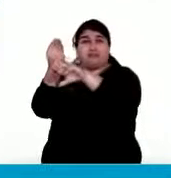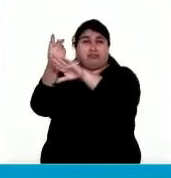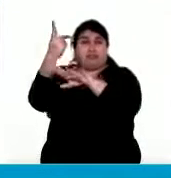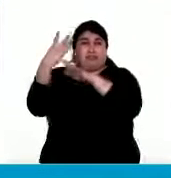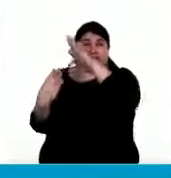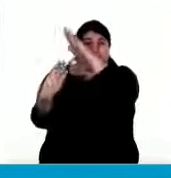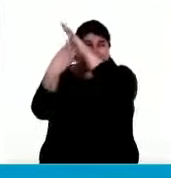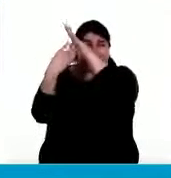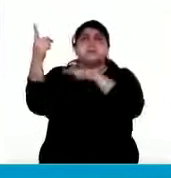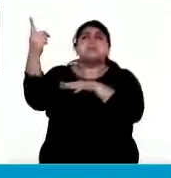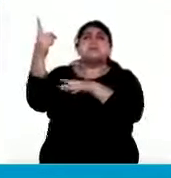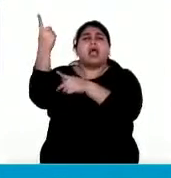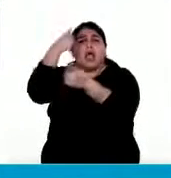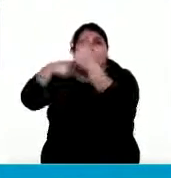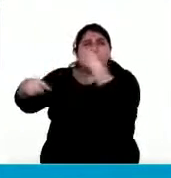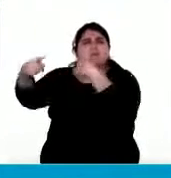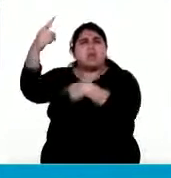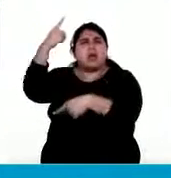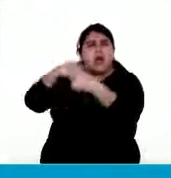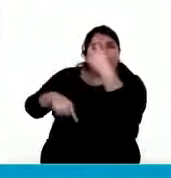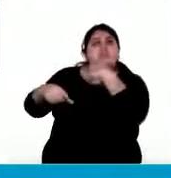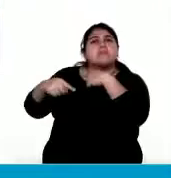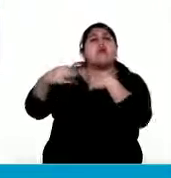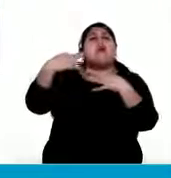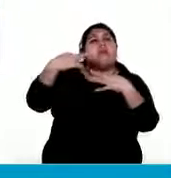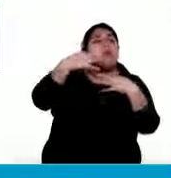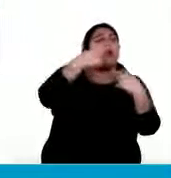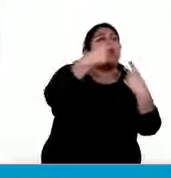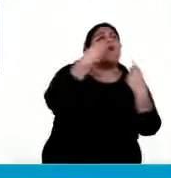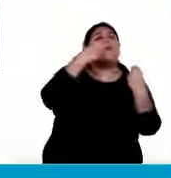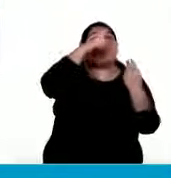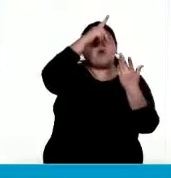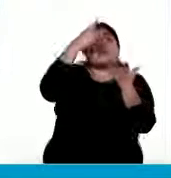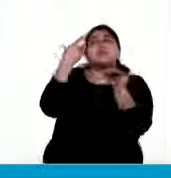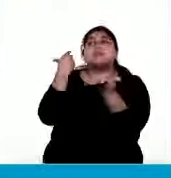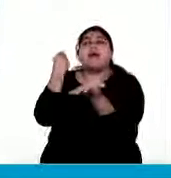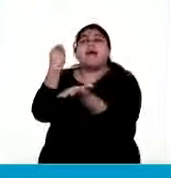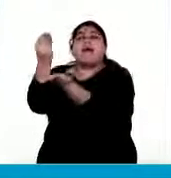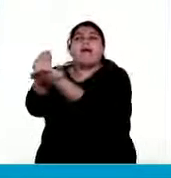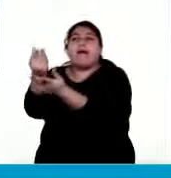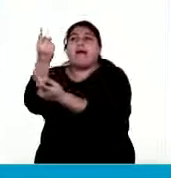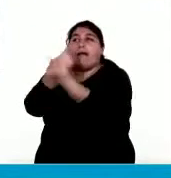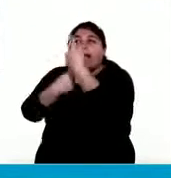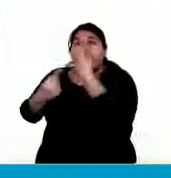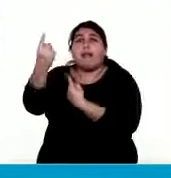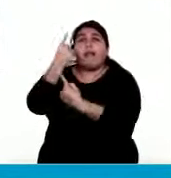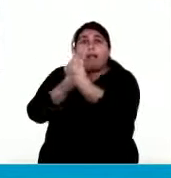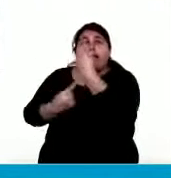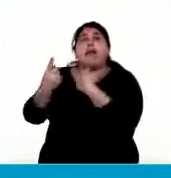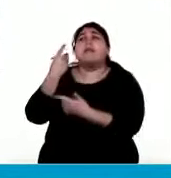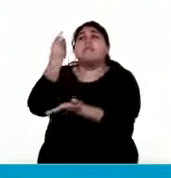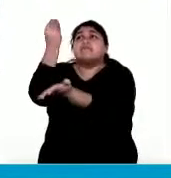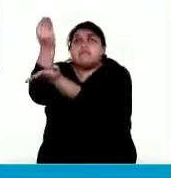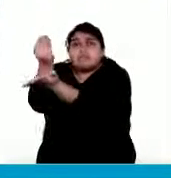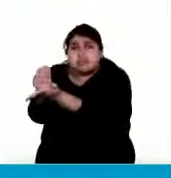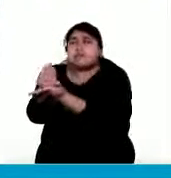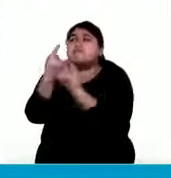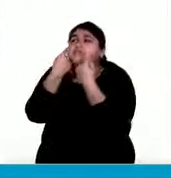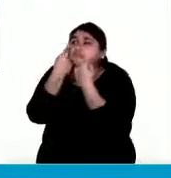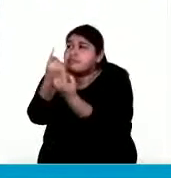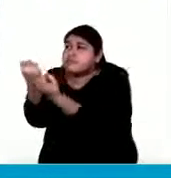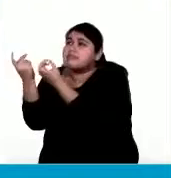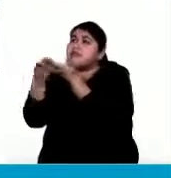volver a situarse y a conocer a cada uno de los vecinos que viven en el campo.